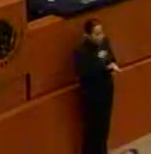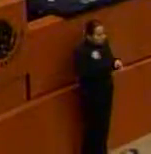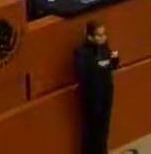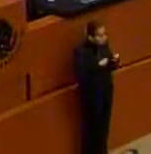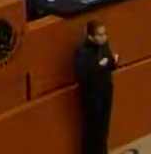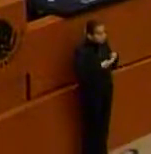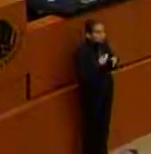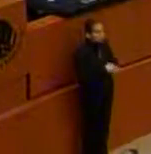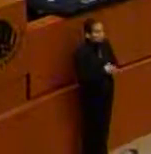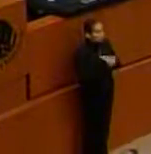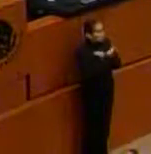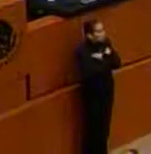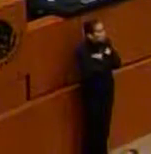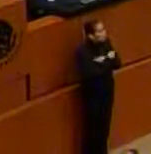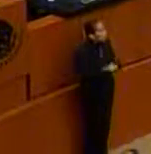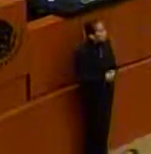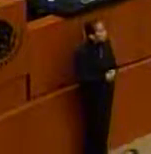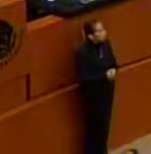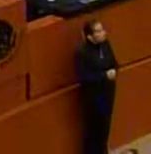mayor flexibilidad laboral.